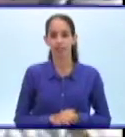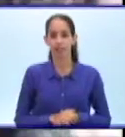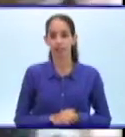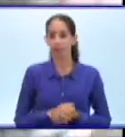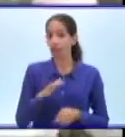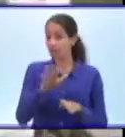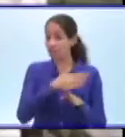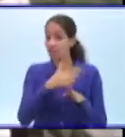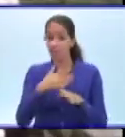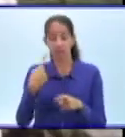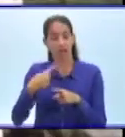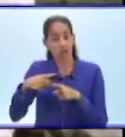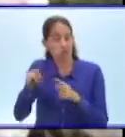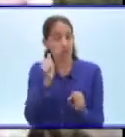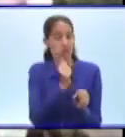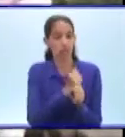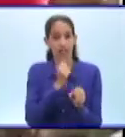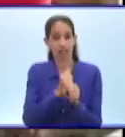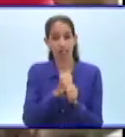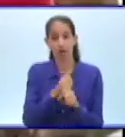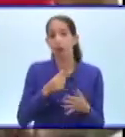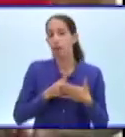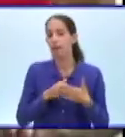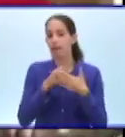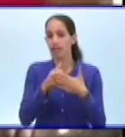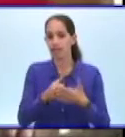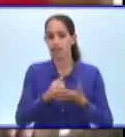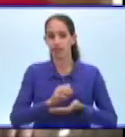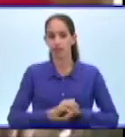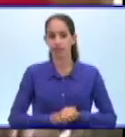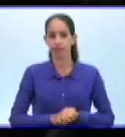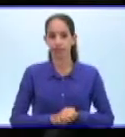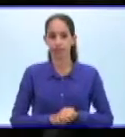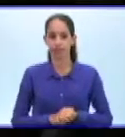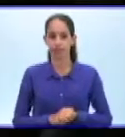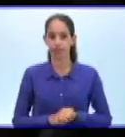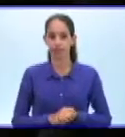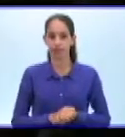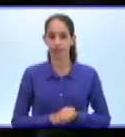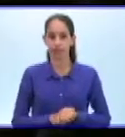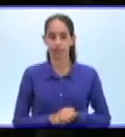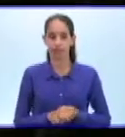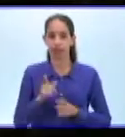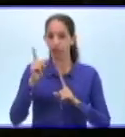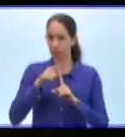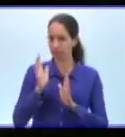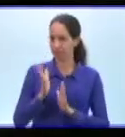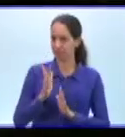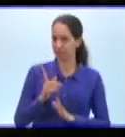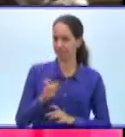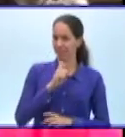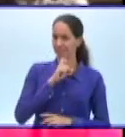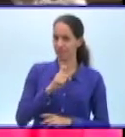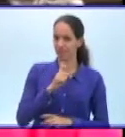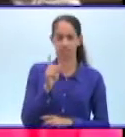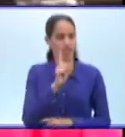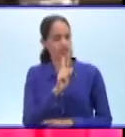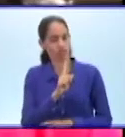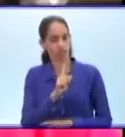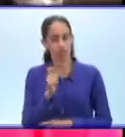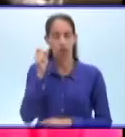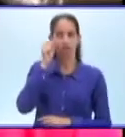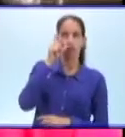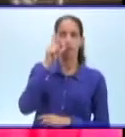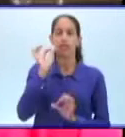ordeño vaca, ordeño chiva, todo, hago de todo. No hay tarea difícil para mí. Me levanto a las 5 junto con mi esposo, hacer el